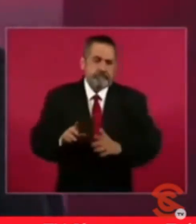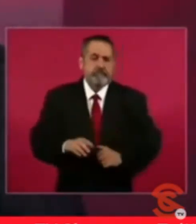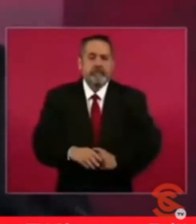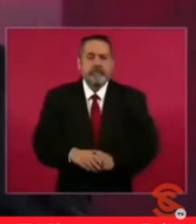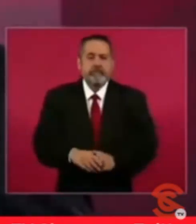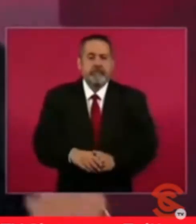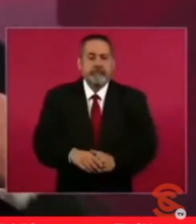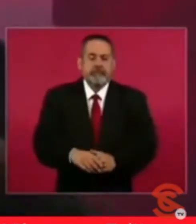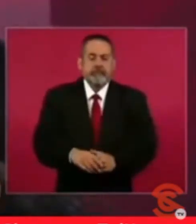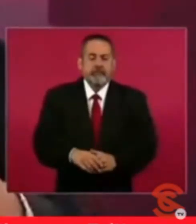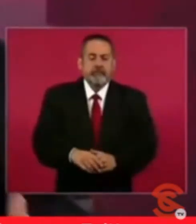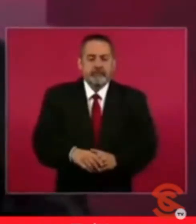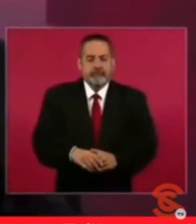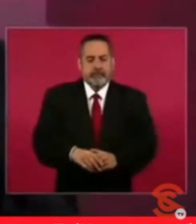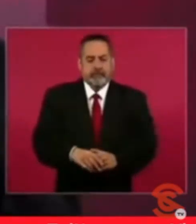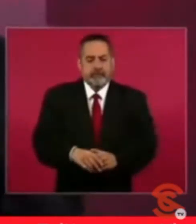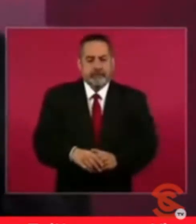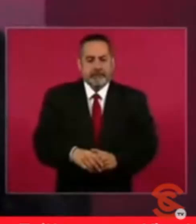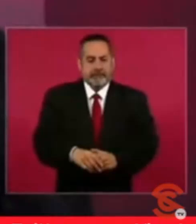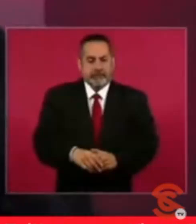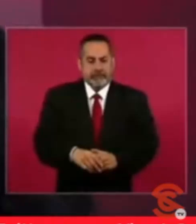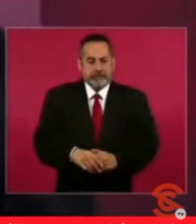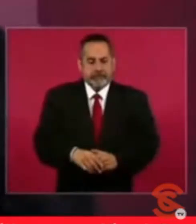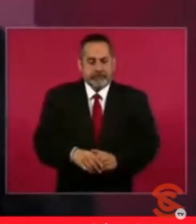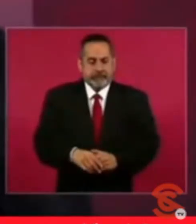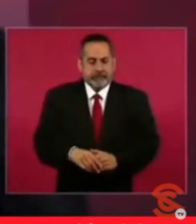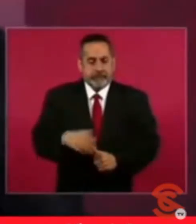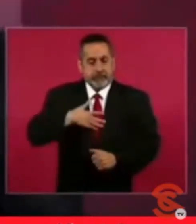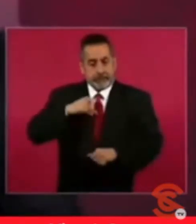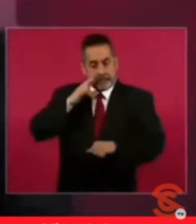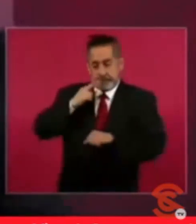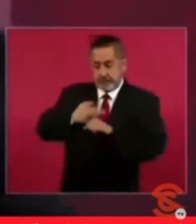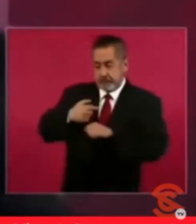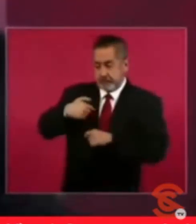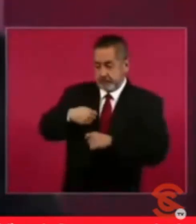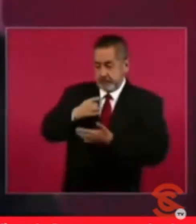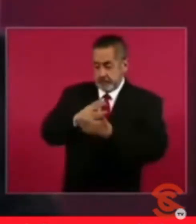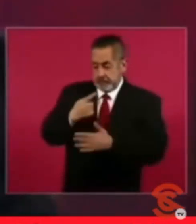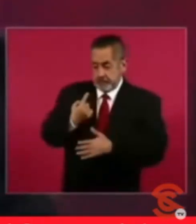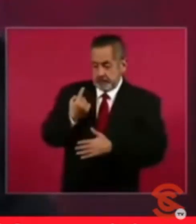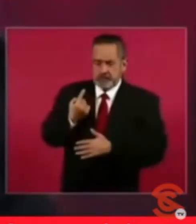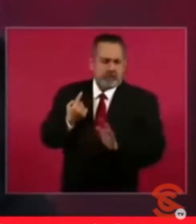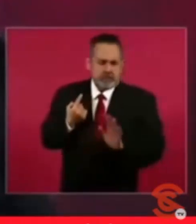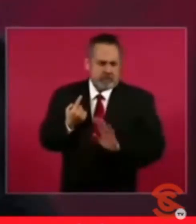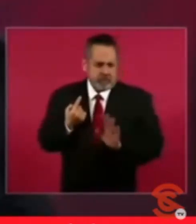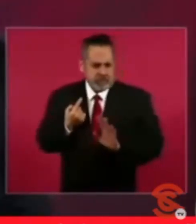Si no de manera directa,